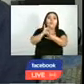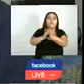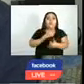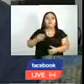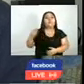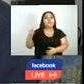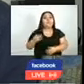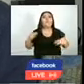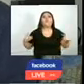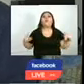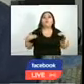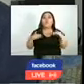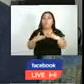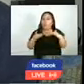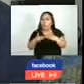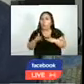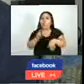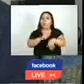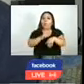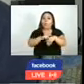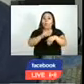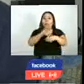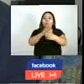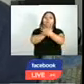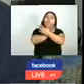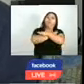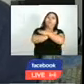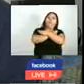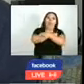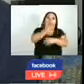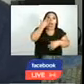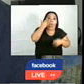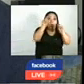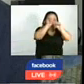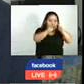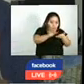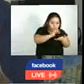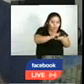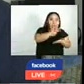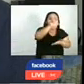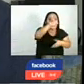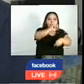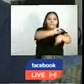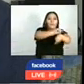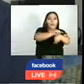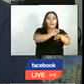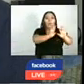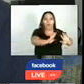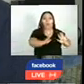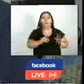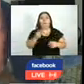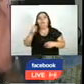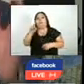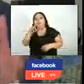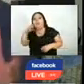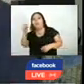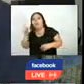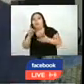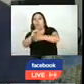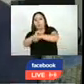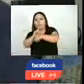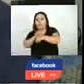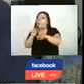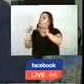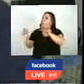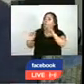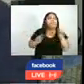tener ciertos tiempos de descanso. Si trabaja media hora, 10 minutos de descanso viendo cosas hacia